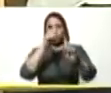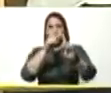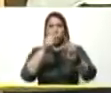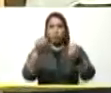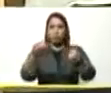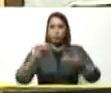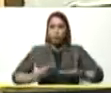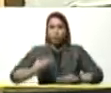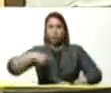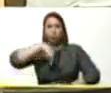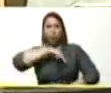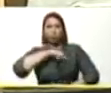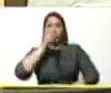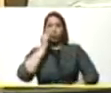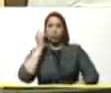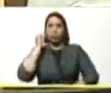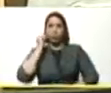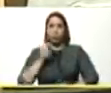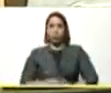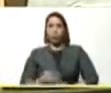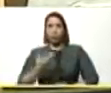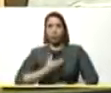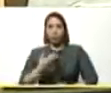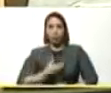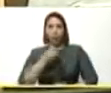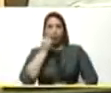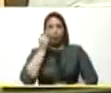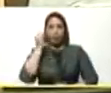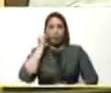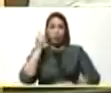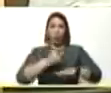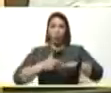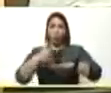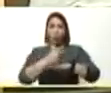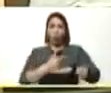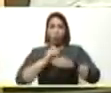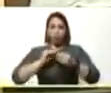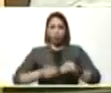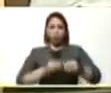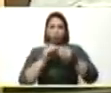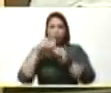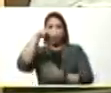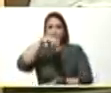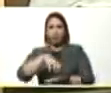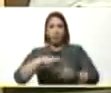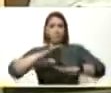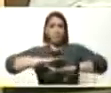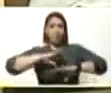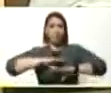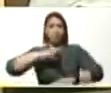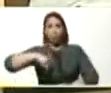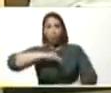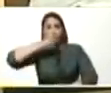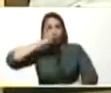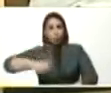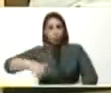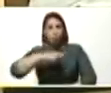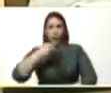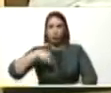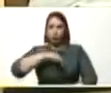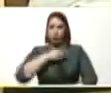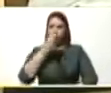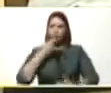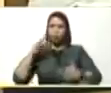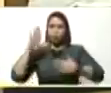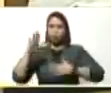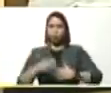puesto, nosotras y nosotros, los alcaldes, los gobernadores, que es restaurar el estado de bienestar de nuestro pueblo. Estamos comprometidos